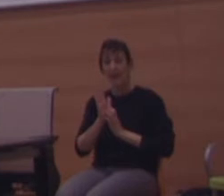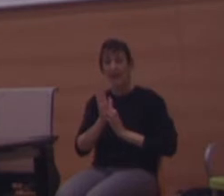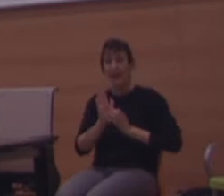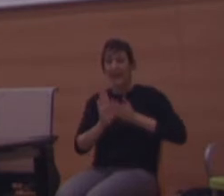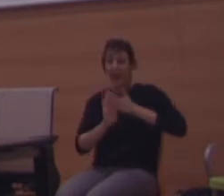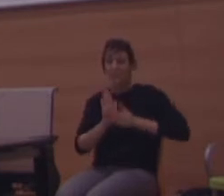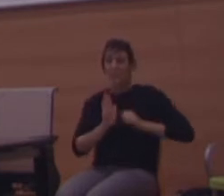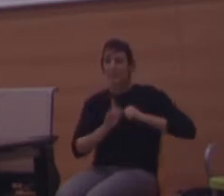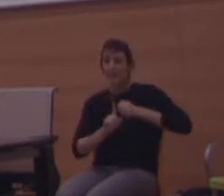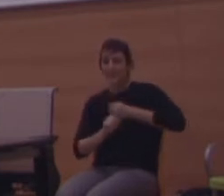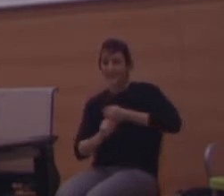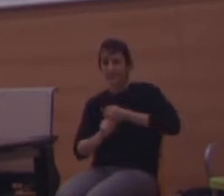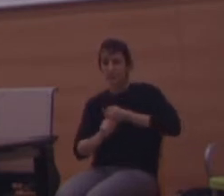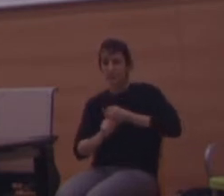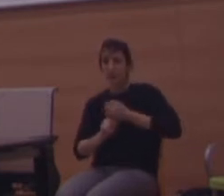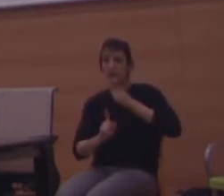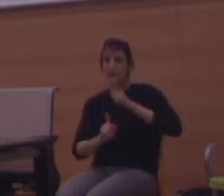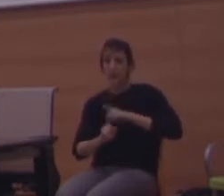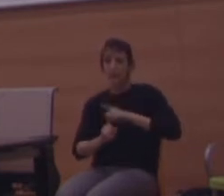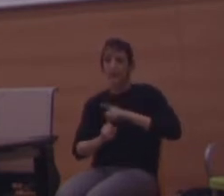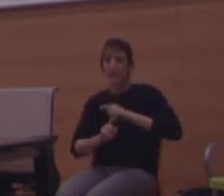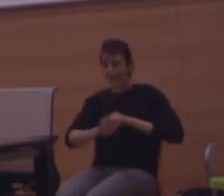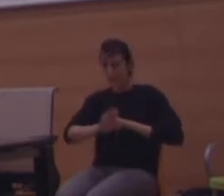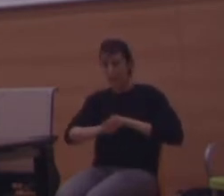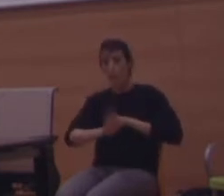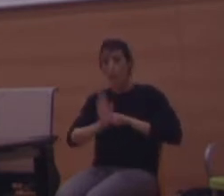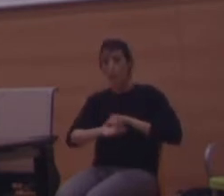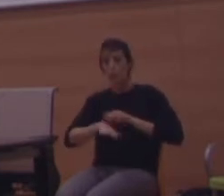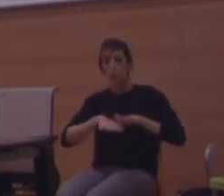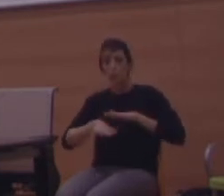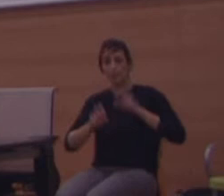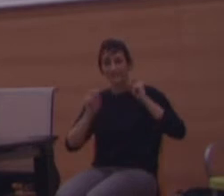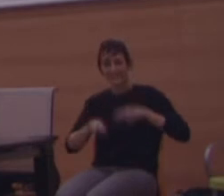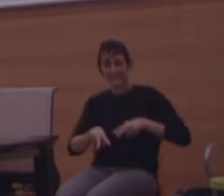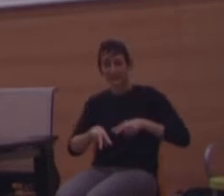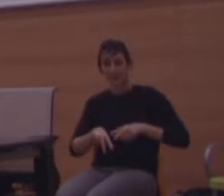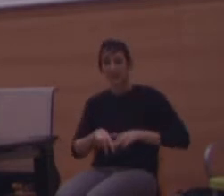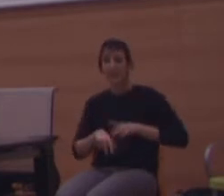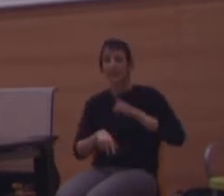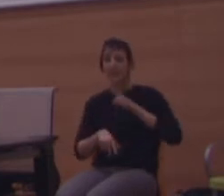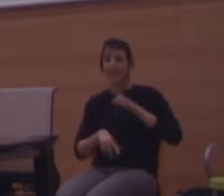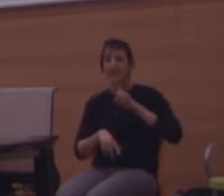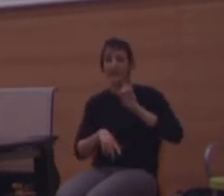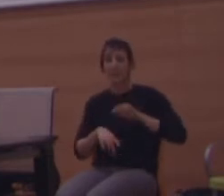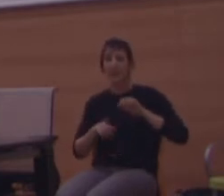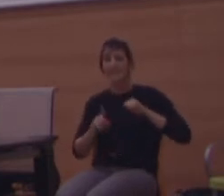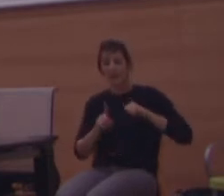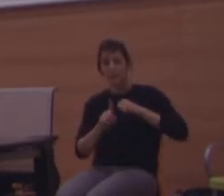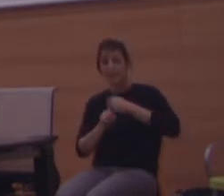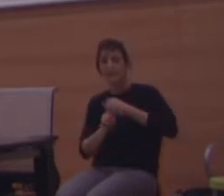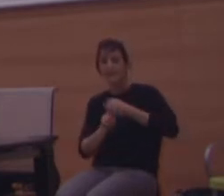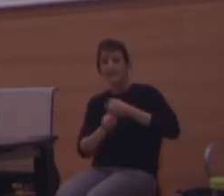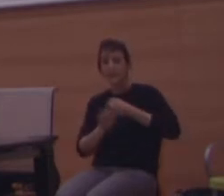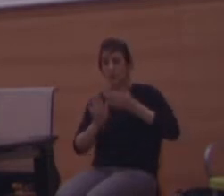antepié, la limitación del movimiento de tobillo y distribuyen la carga en todo el